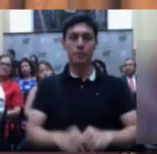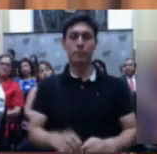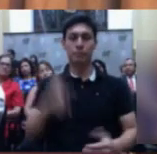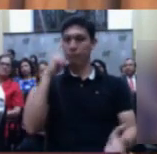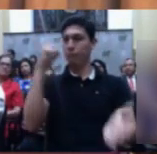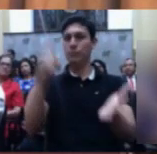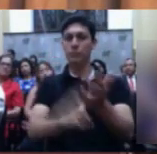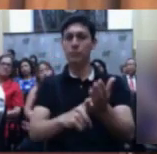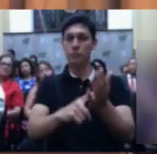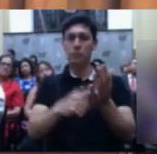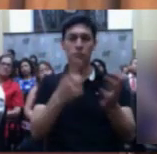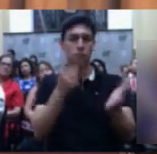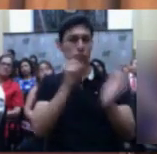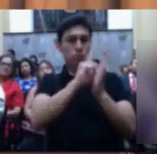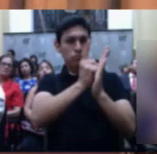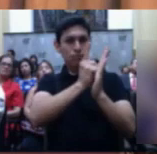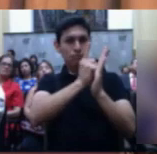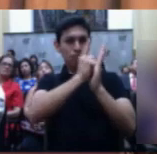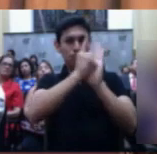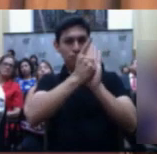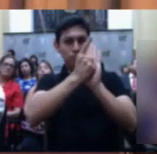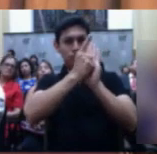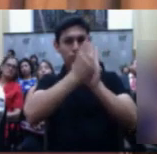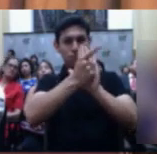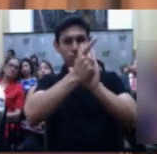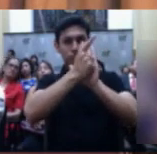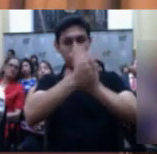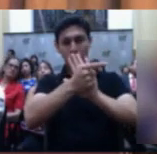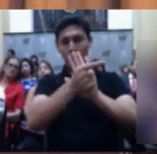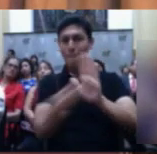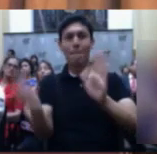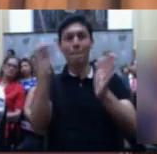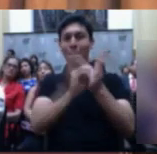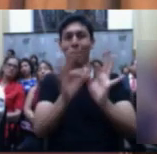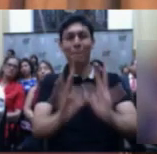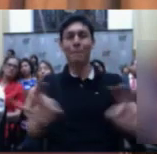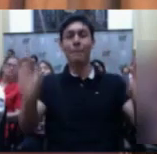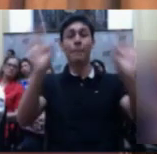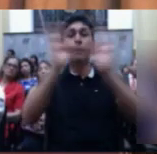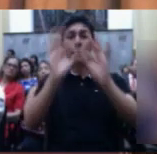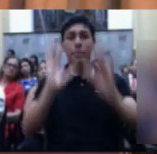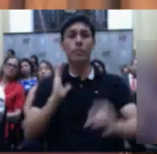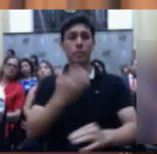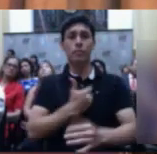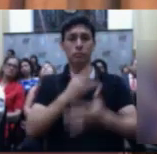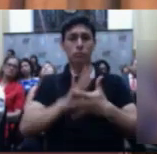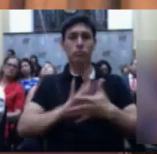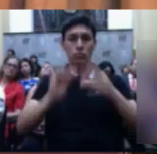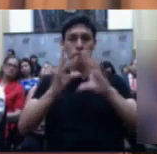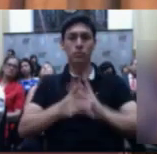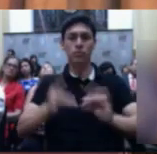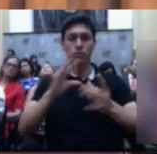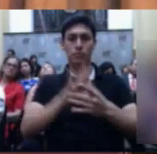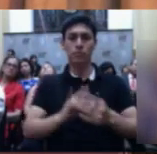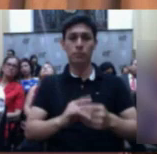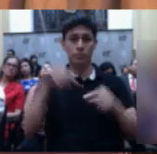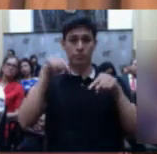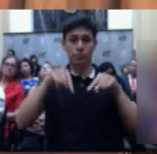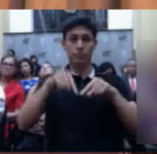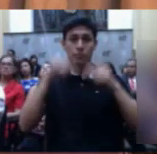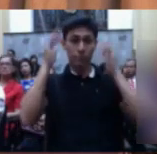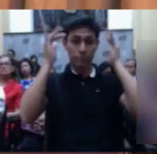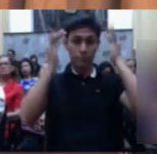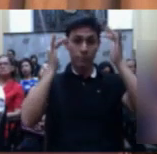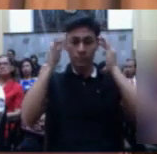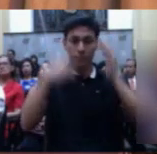cuenta que cada minuto es lo más importante de nuestra propia historia. Con esta reflexión quiero resaltar que desde